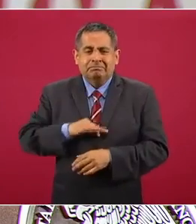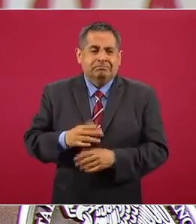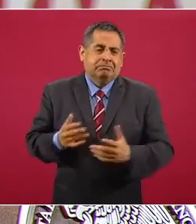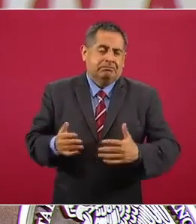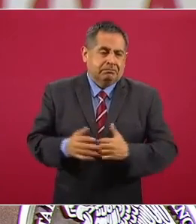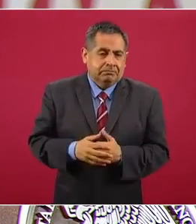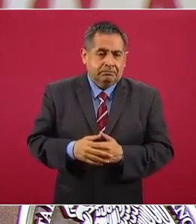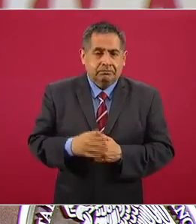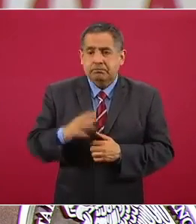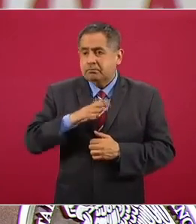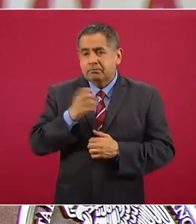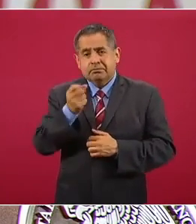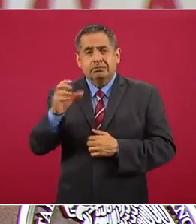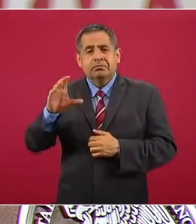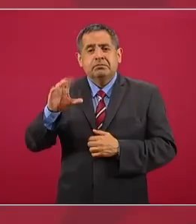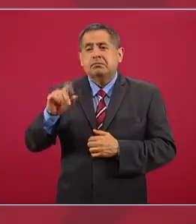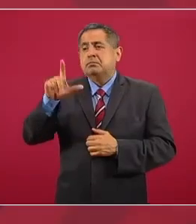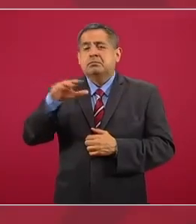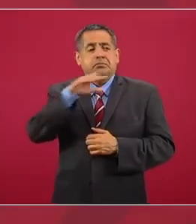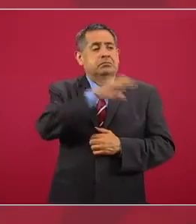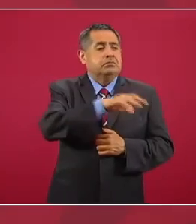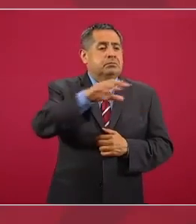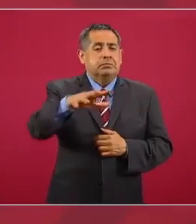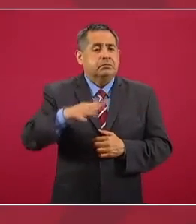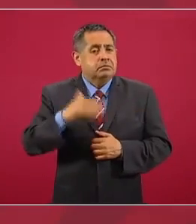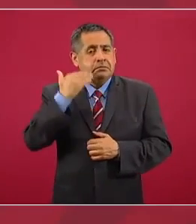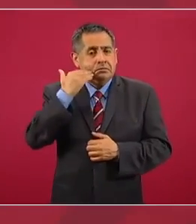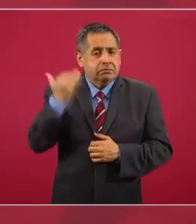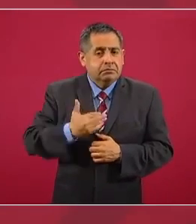hay colonias irregulares en todos